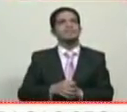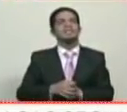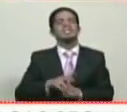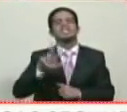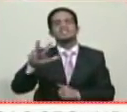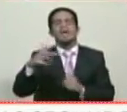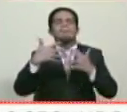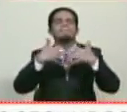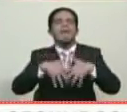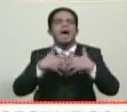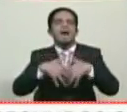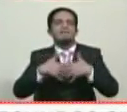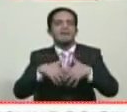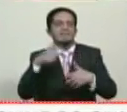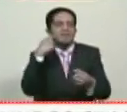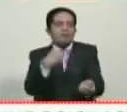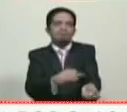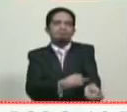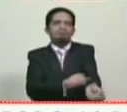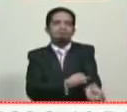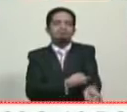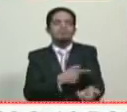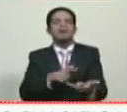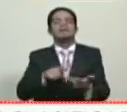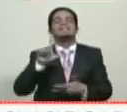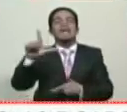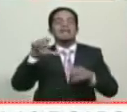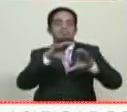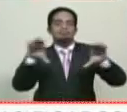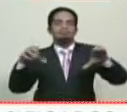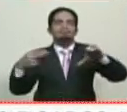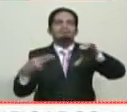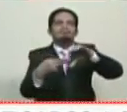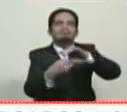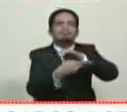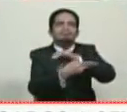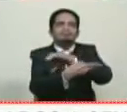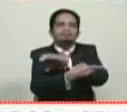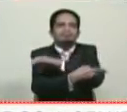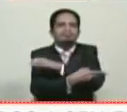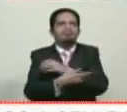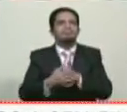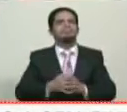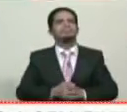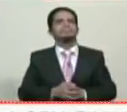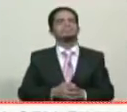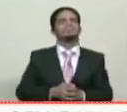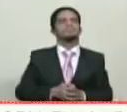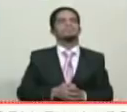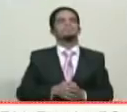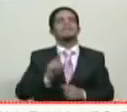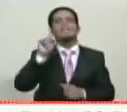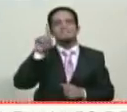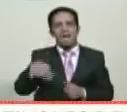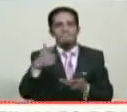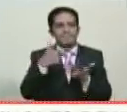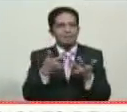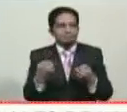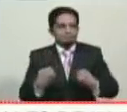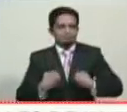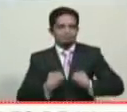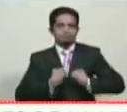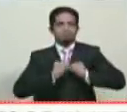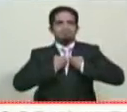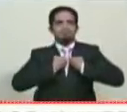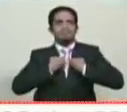de ósmosis inversa, 3 tomógrafos, 1 acelerador lineal, 3 unidades de resucitación para recién nacidos,